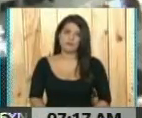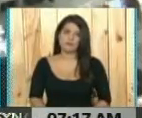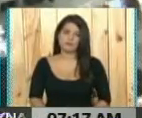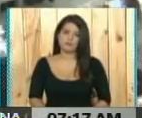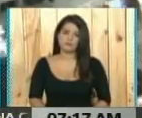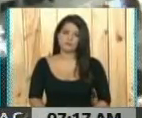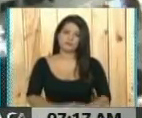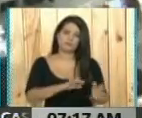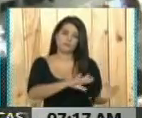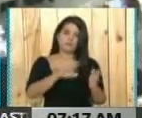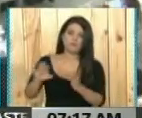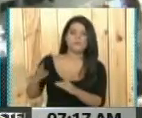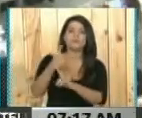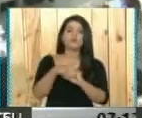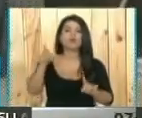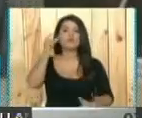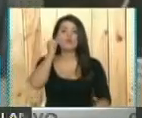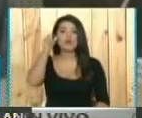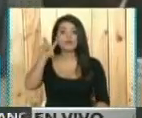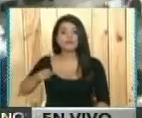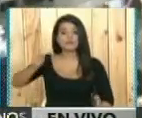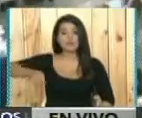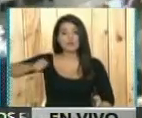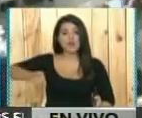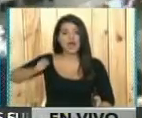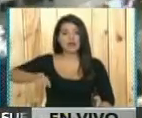Magistrada Carmen Zuleta, Tribunal Supremo de Justicia.